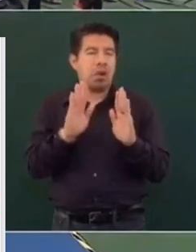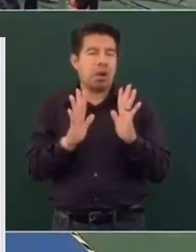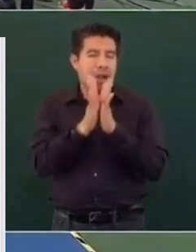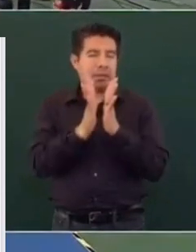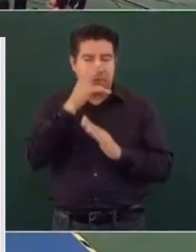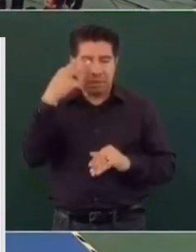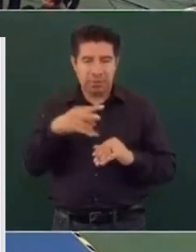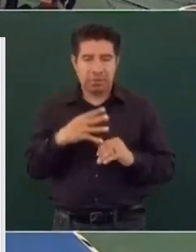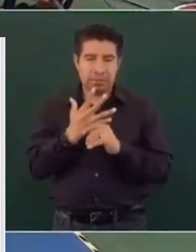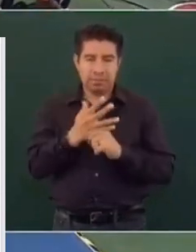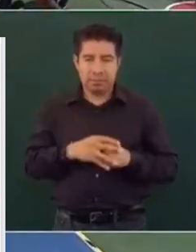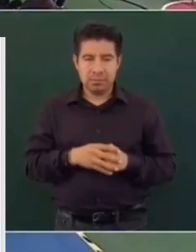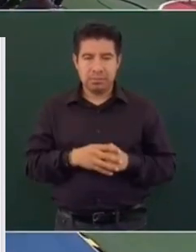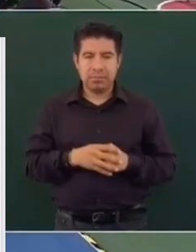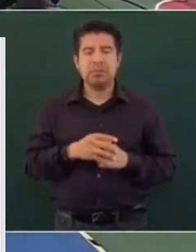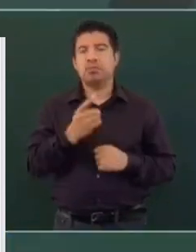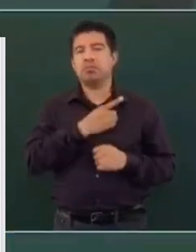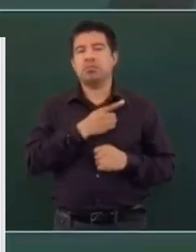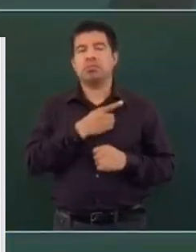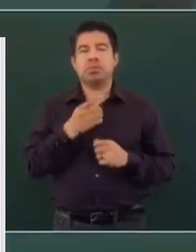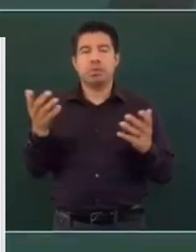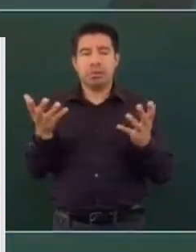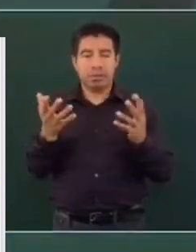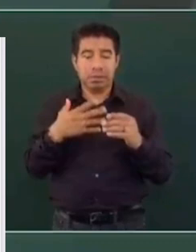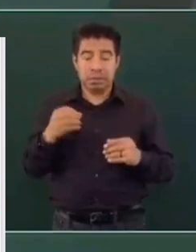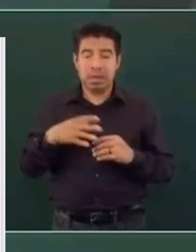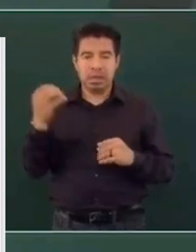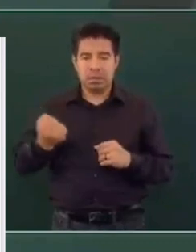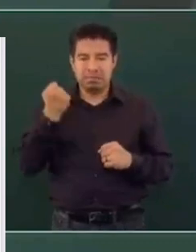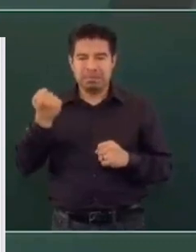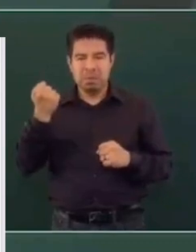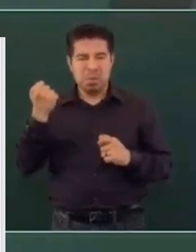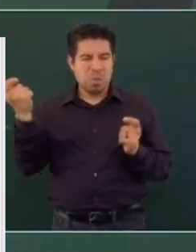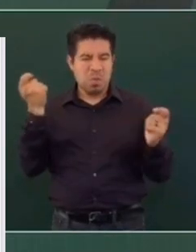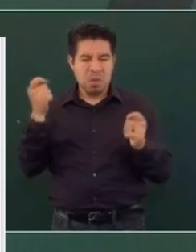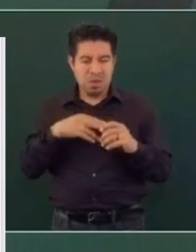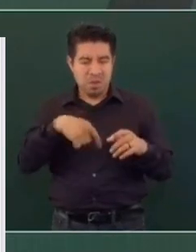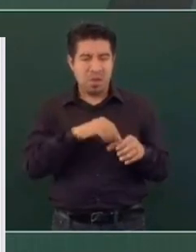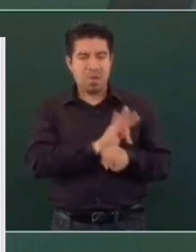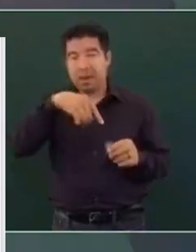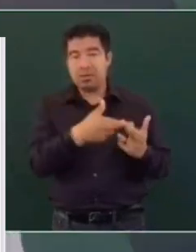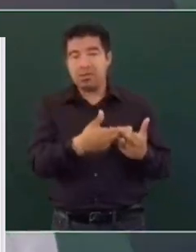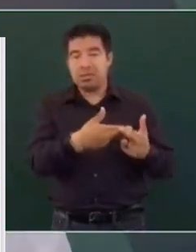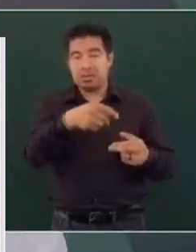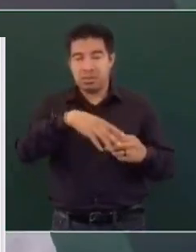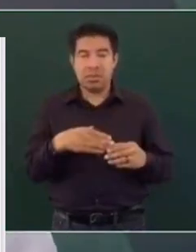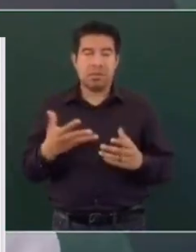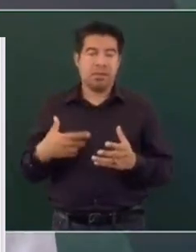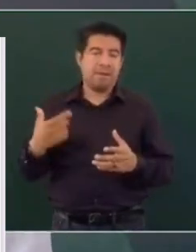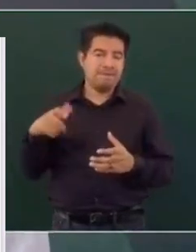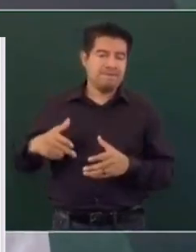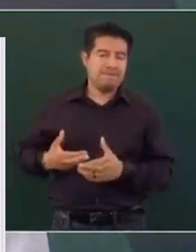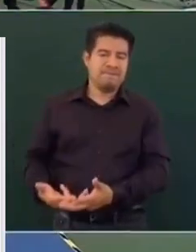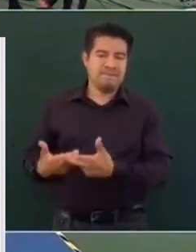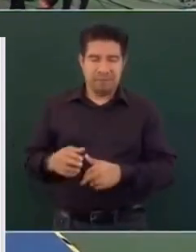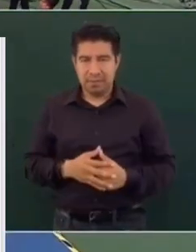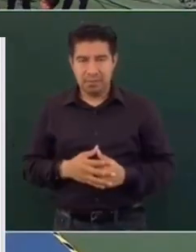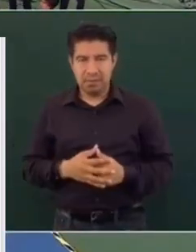realidad lo que imperaba era la oligarquía, el gobierno de la minoría, el gobierno de los ricos. Entonces todos ellos